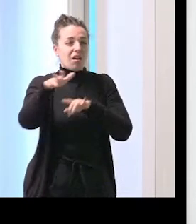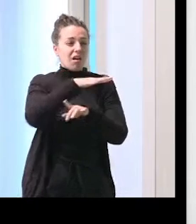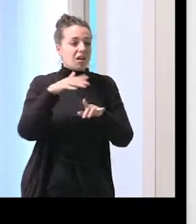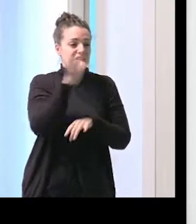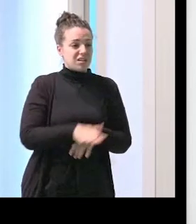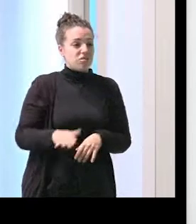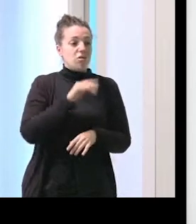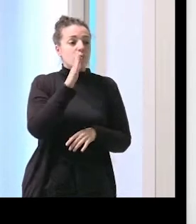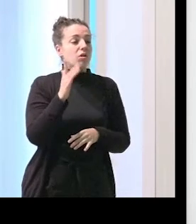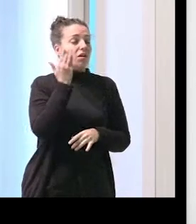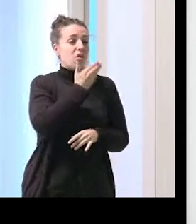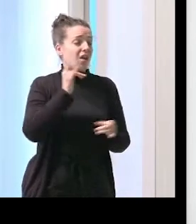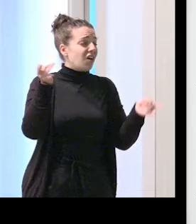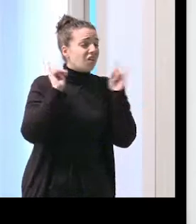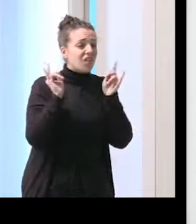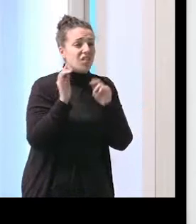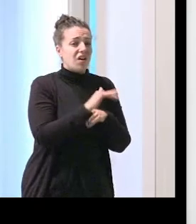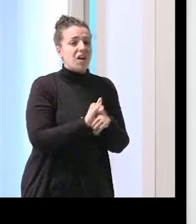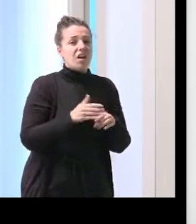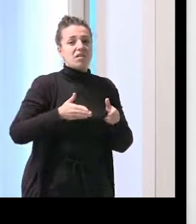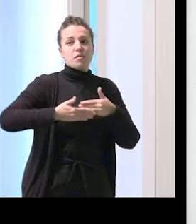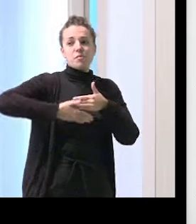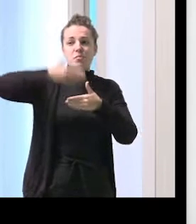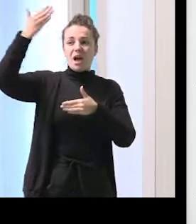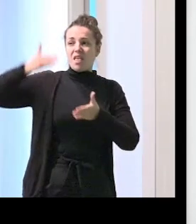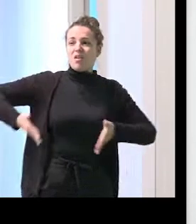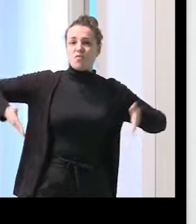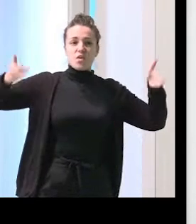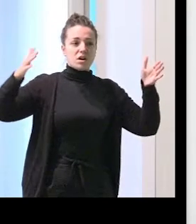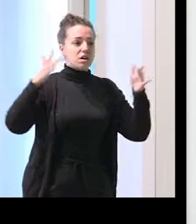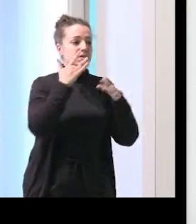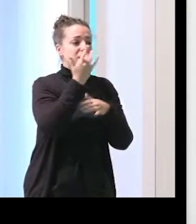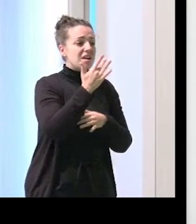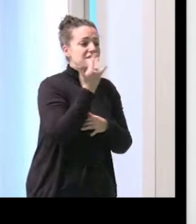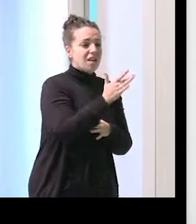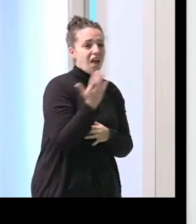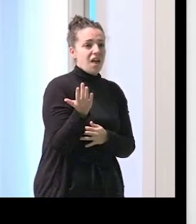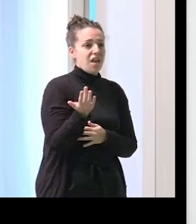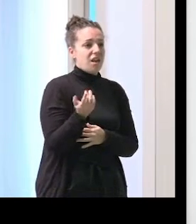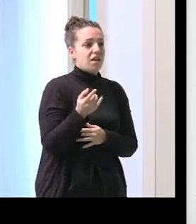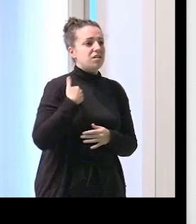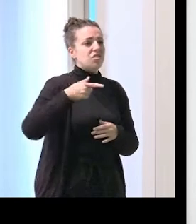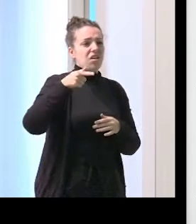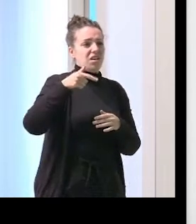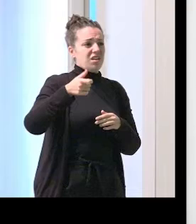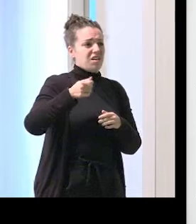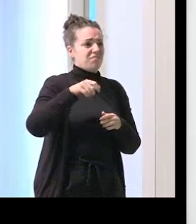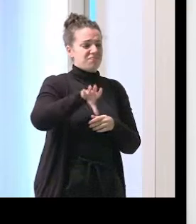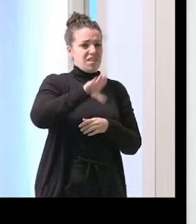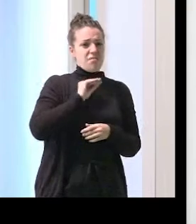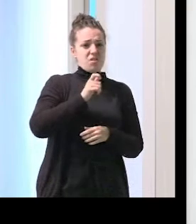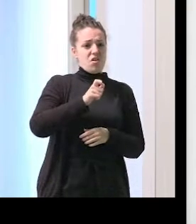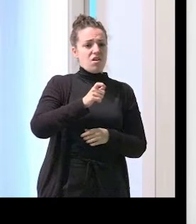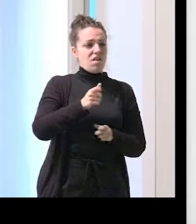niños. En la escuela ruidosa, con unas paredes lisas, con cristales, etcétera, que dificultan el